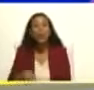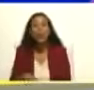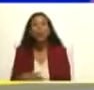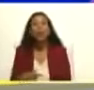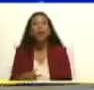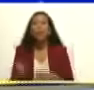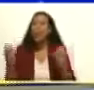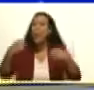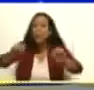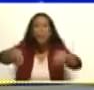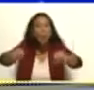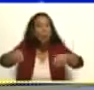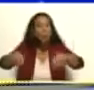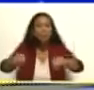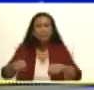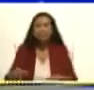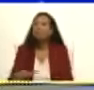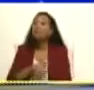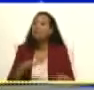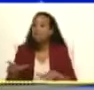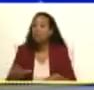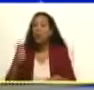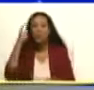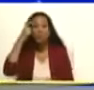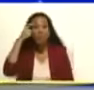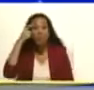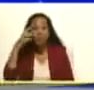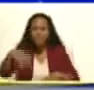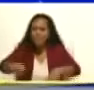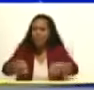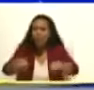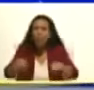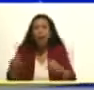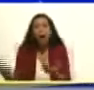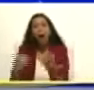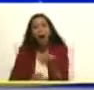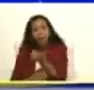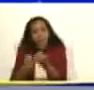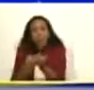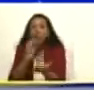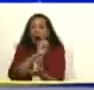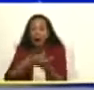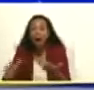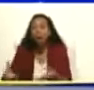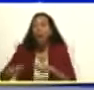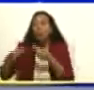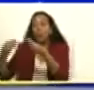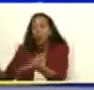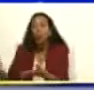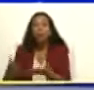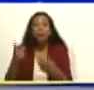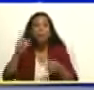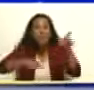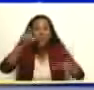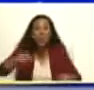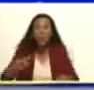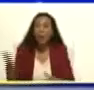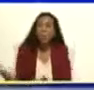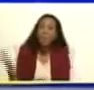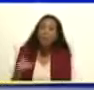los mototaxistas del país, sí, señor. Ese día a brindar su apoyo a toda la gente que lo